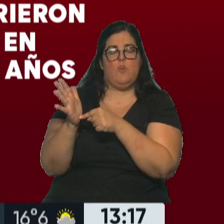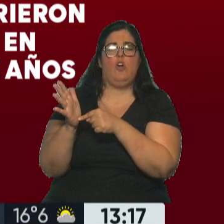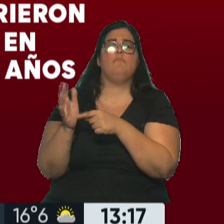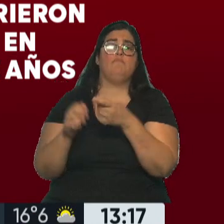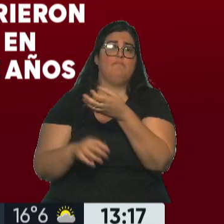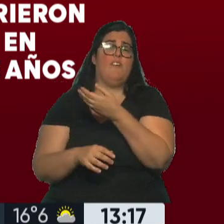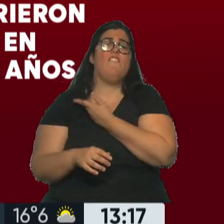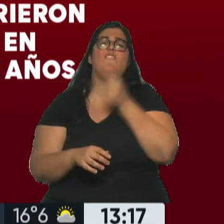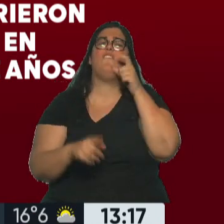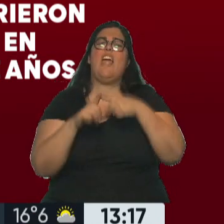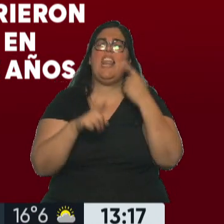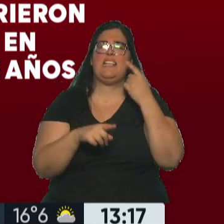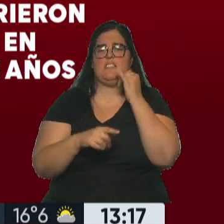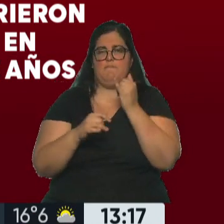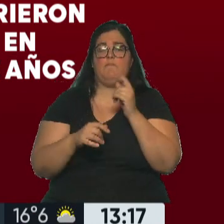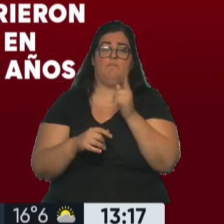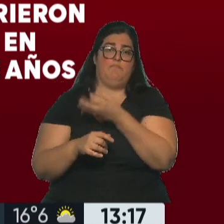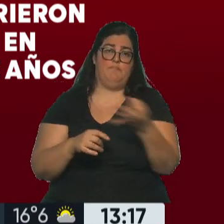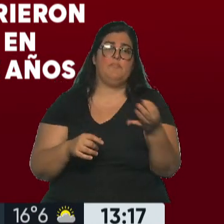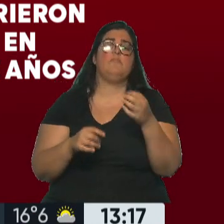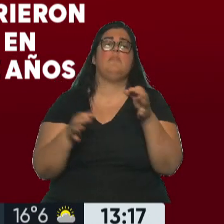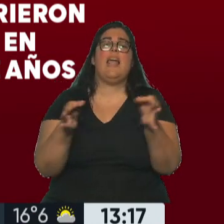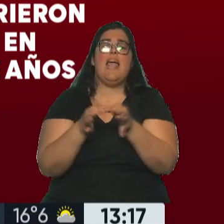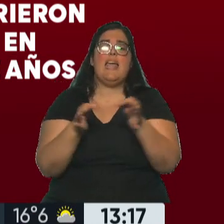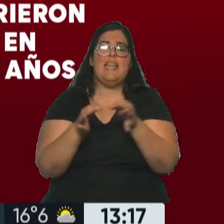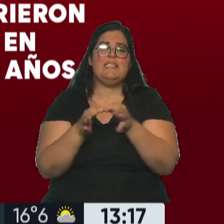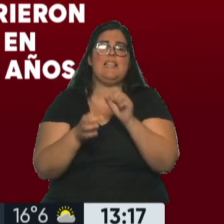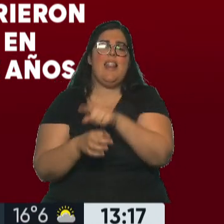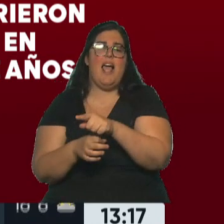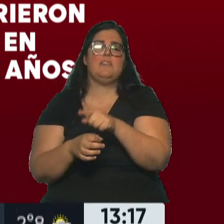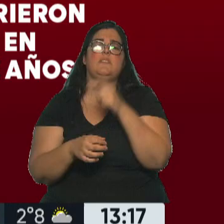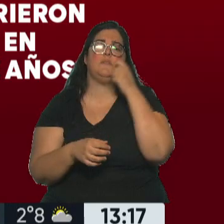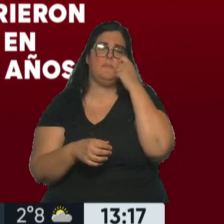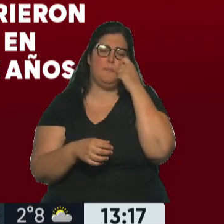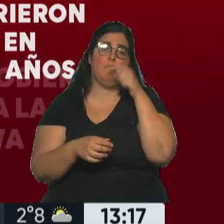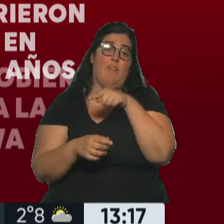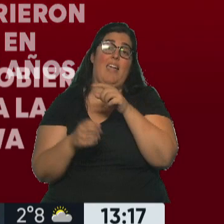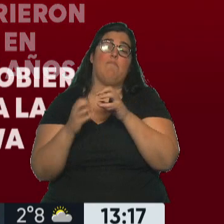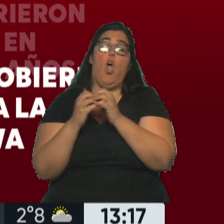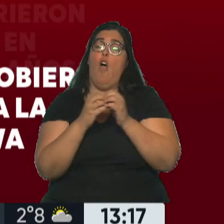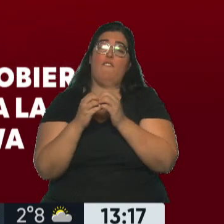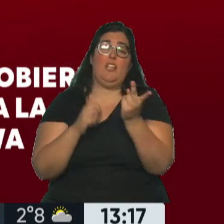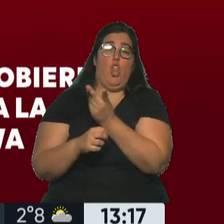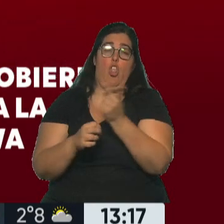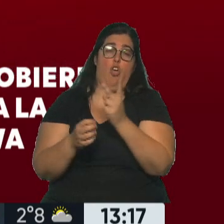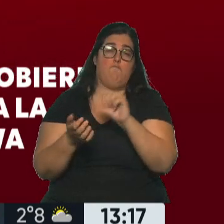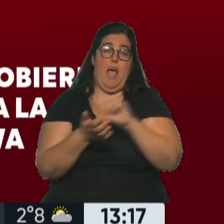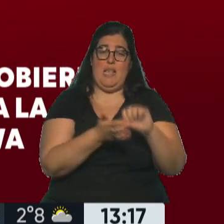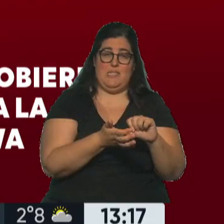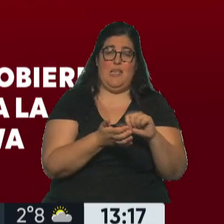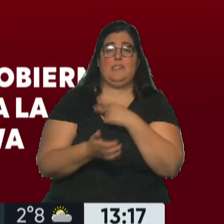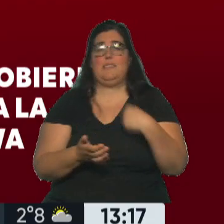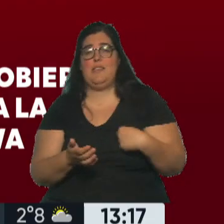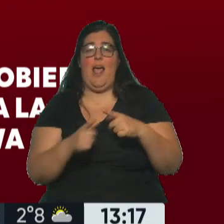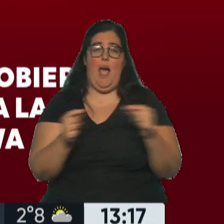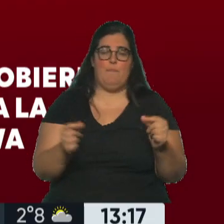Exactamente, Pablo. Bueno, las islas Senkaku, en Japón, y Diaoyu, en China, son el objeto del conflicto entre estos dos países. Son 5 islas